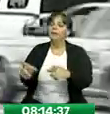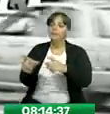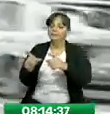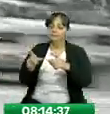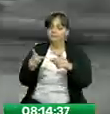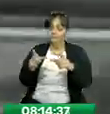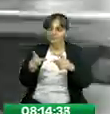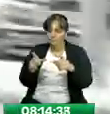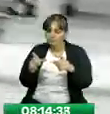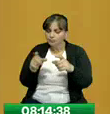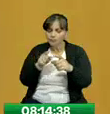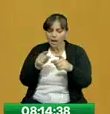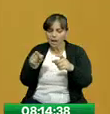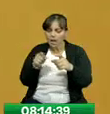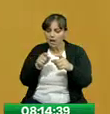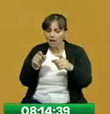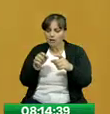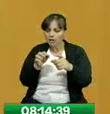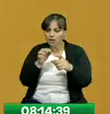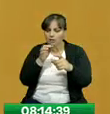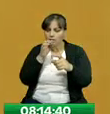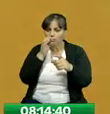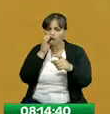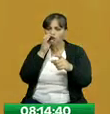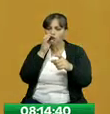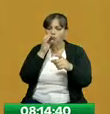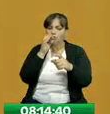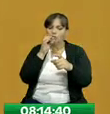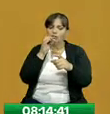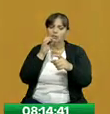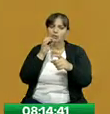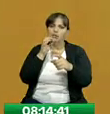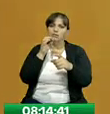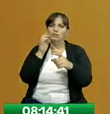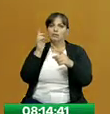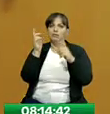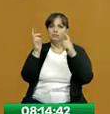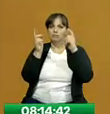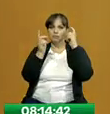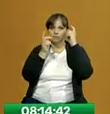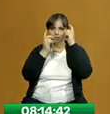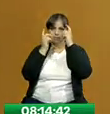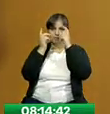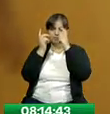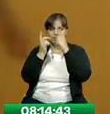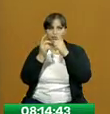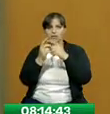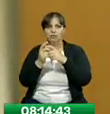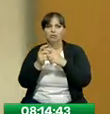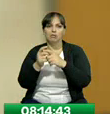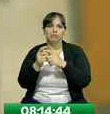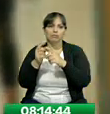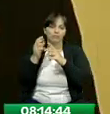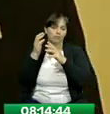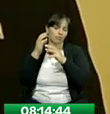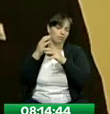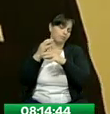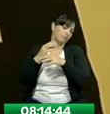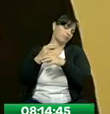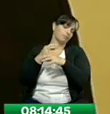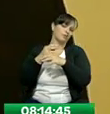le requería que donde quedaba tal dirección es en ese momento que ella pérdida del conocimiento